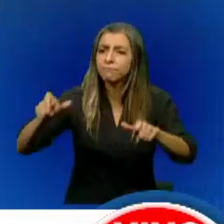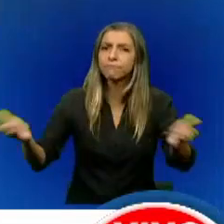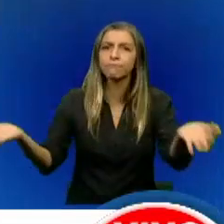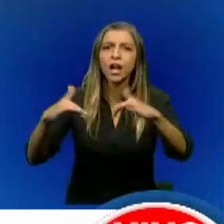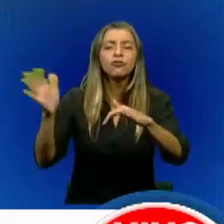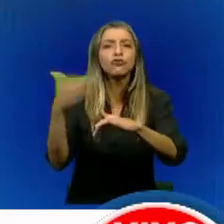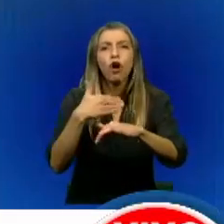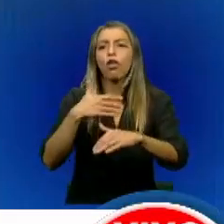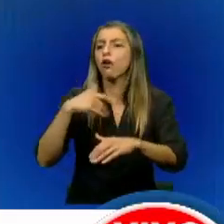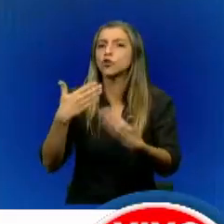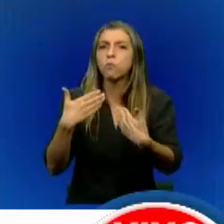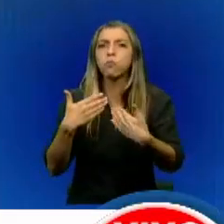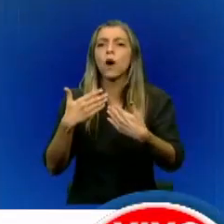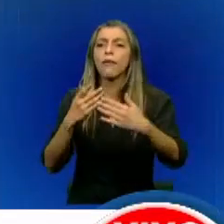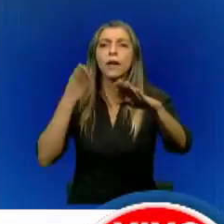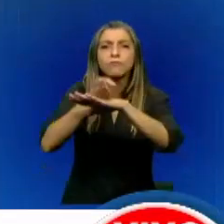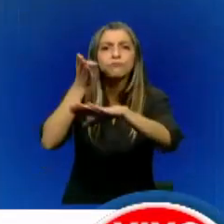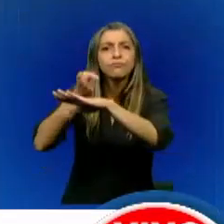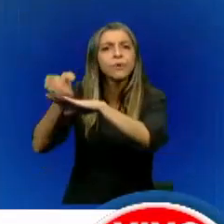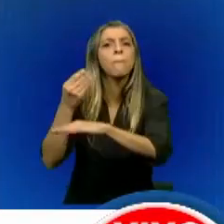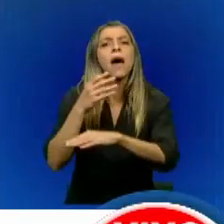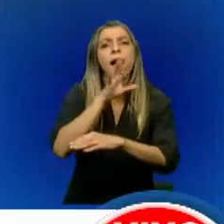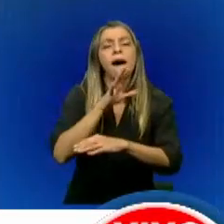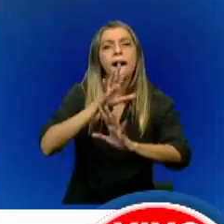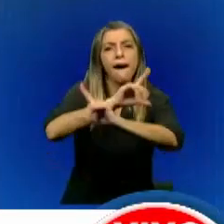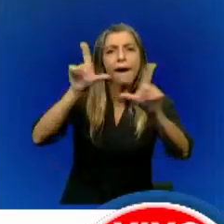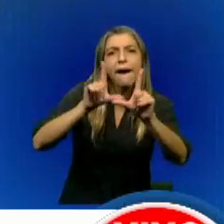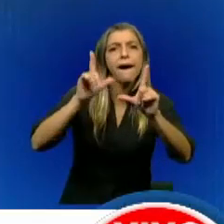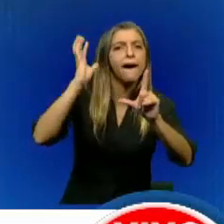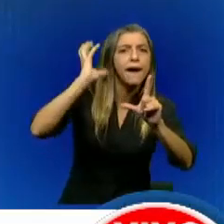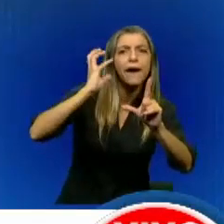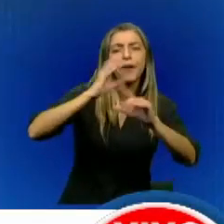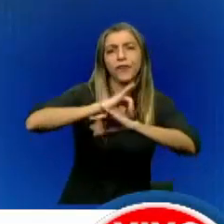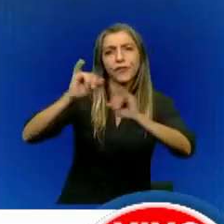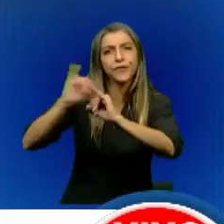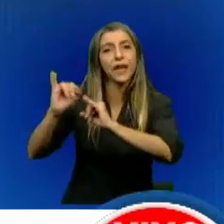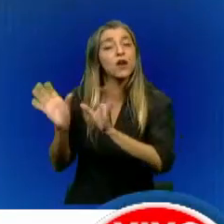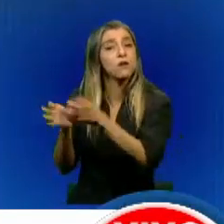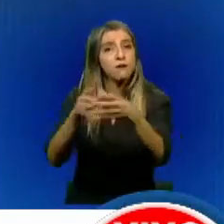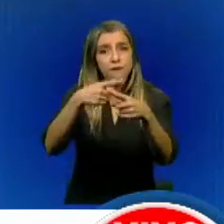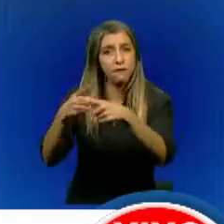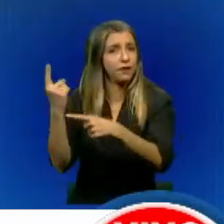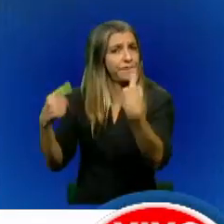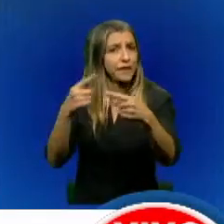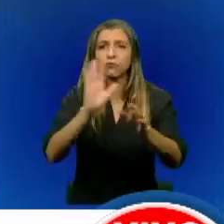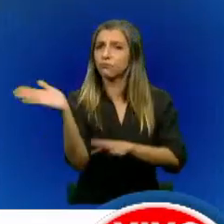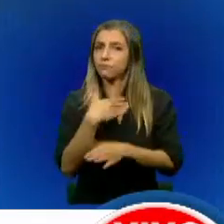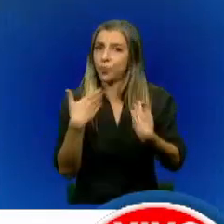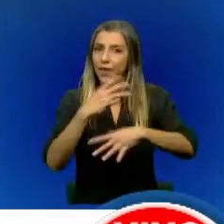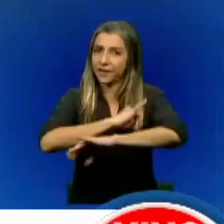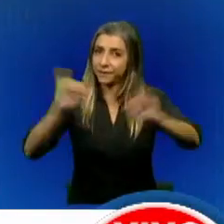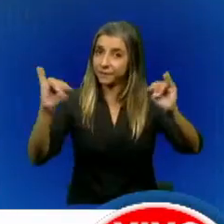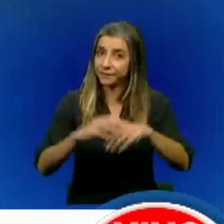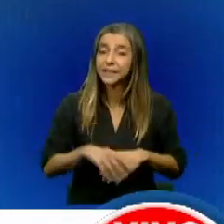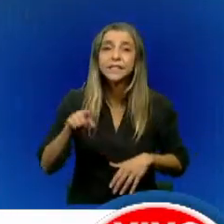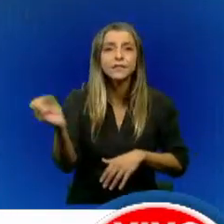espacios gratuitos en medios de comunicación de todos los partidos políticos, que sin duda fue un gran progreso para la difusión de las ideas